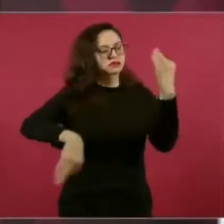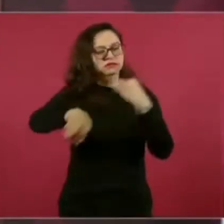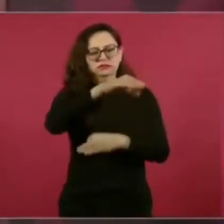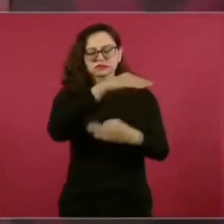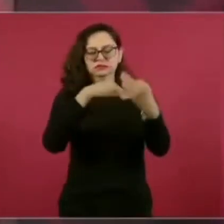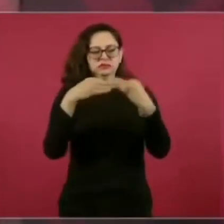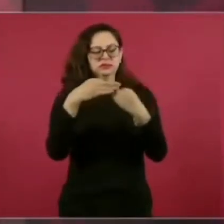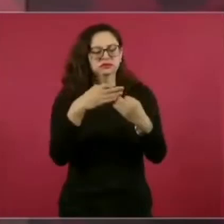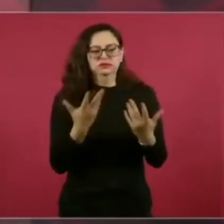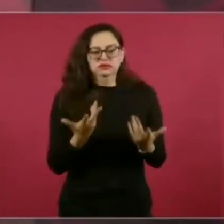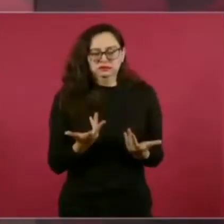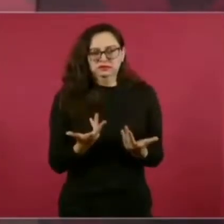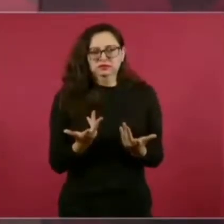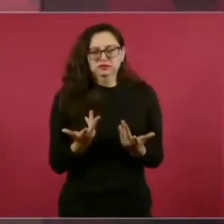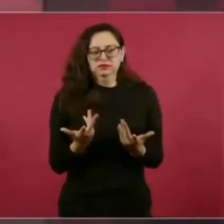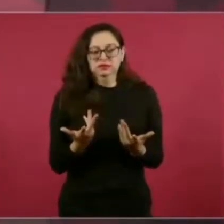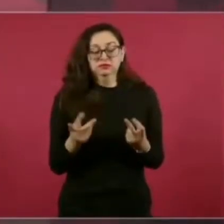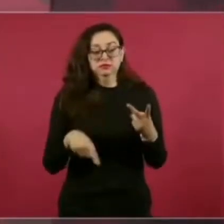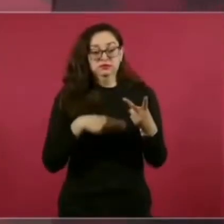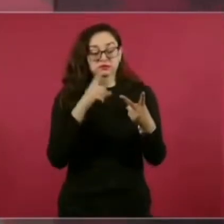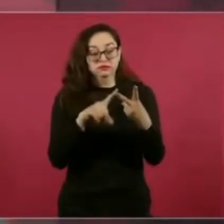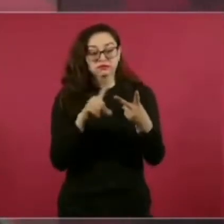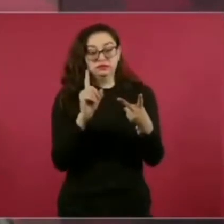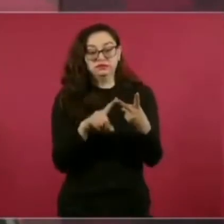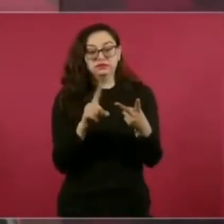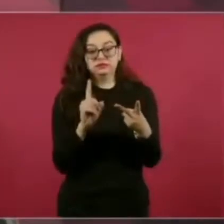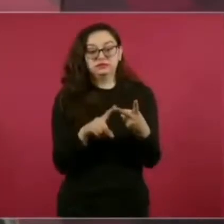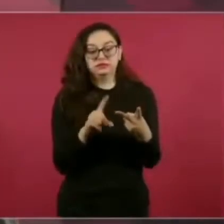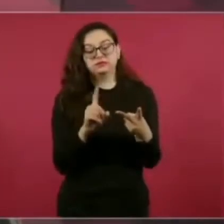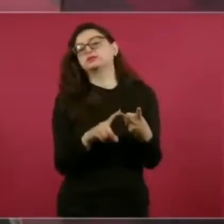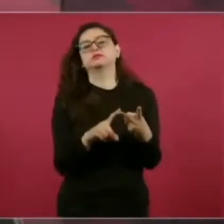ciudadanos. Y segundo,